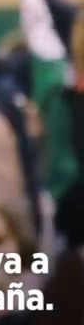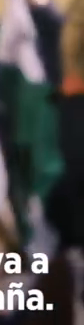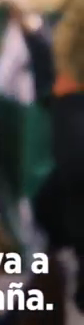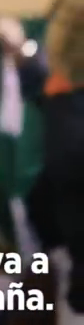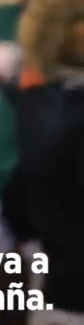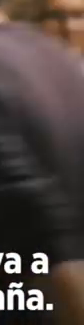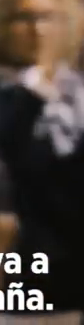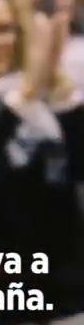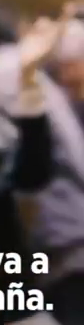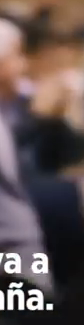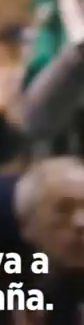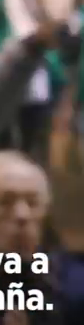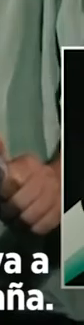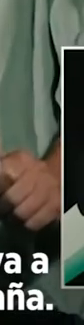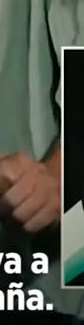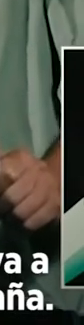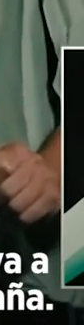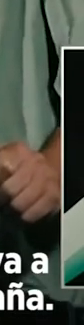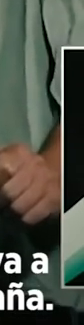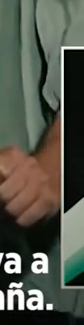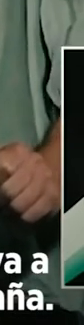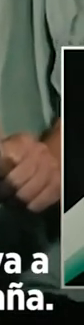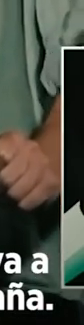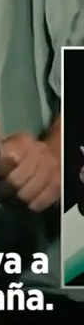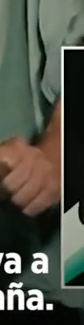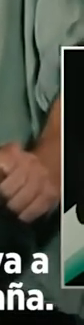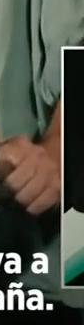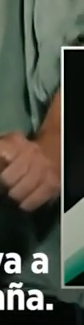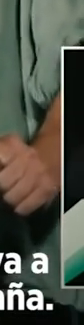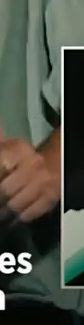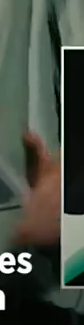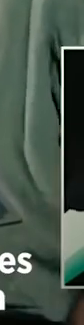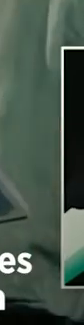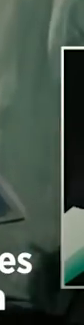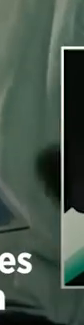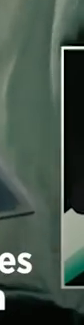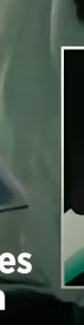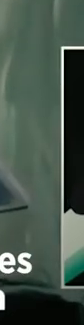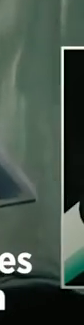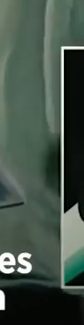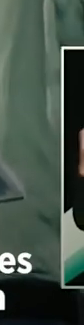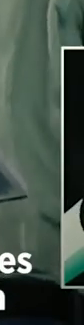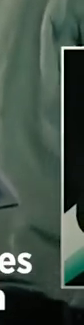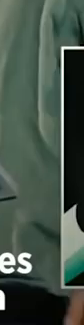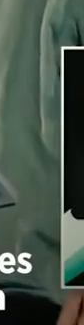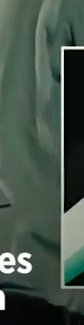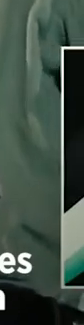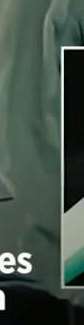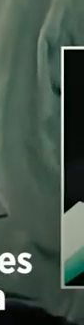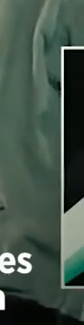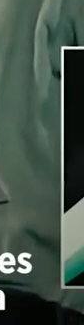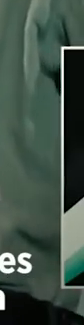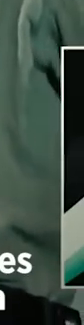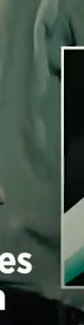Necesitamos una Andalucía que vuelva a ser protagonista de la historia de España. Necesitamos, frente a los profesionales del odio y